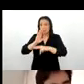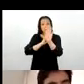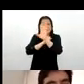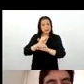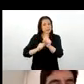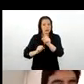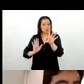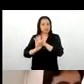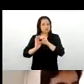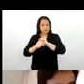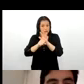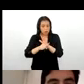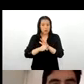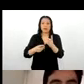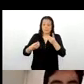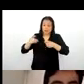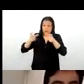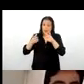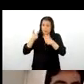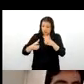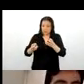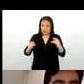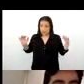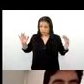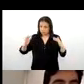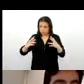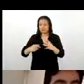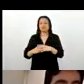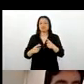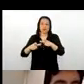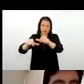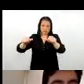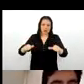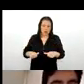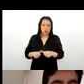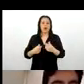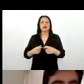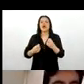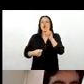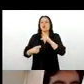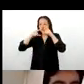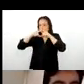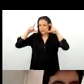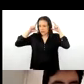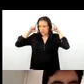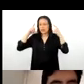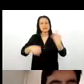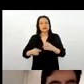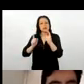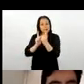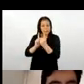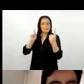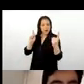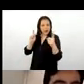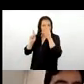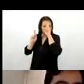un tema de protocolos para la visita del turista a las ANPs, como el uso de mascarillas, el mantener el distanciamiento social,